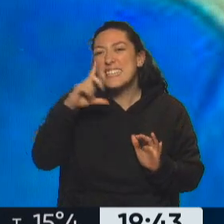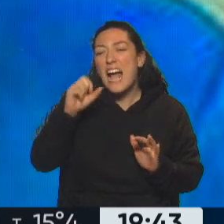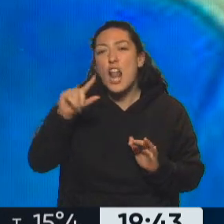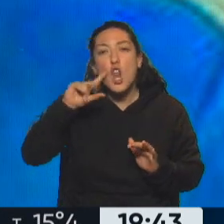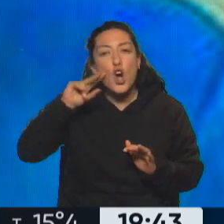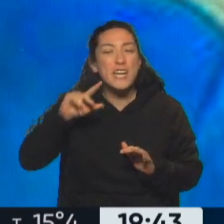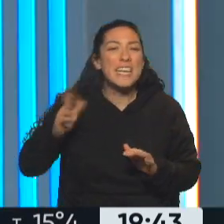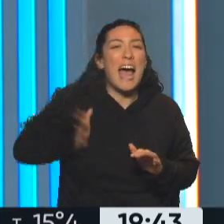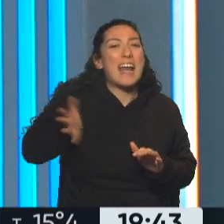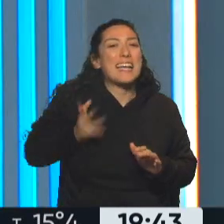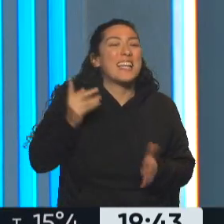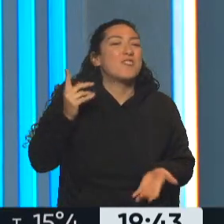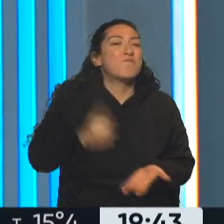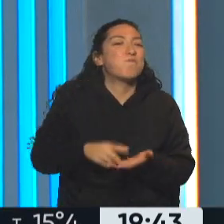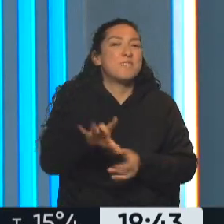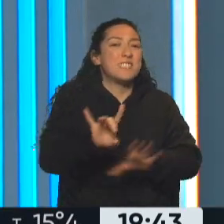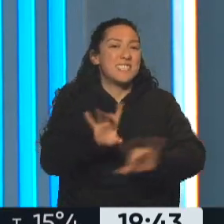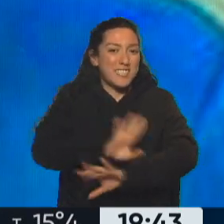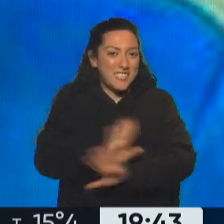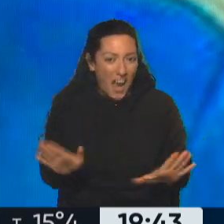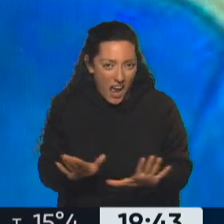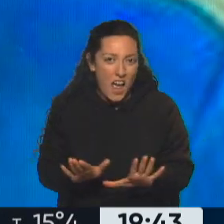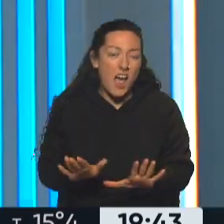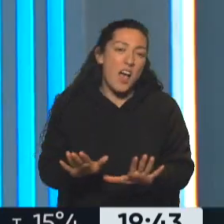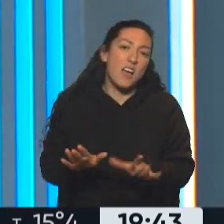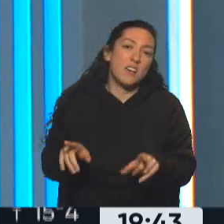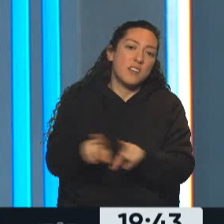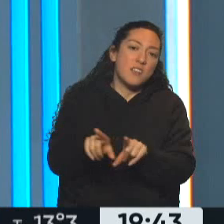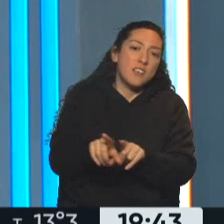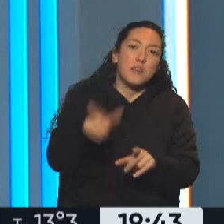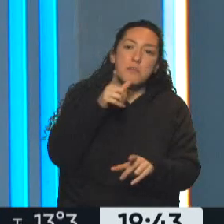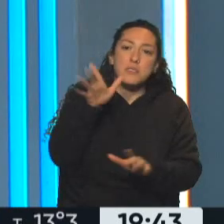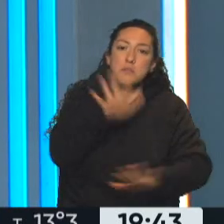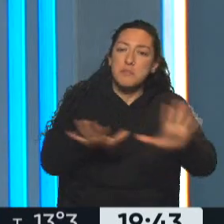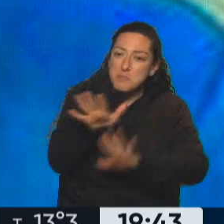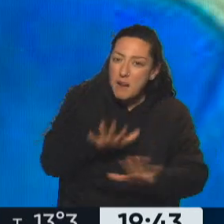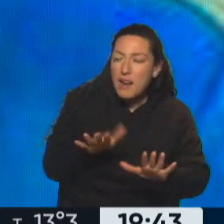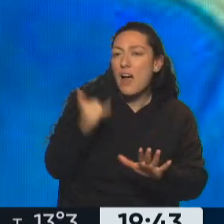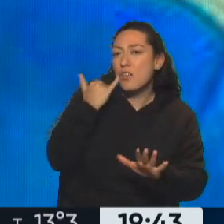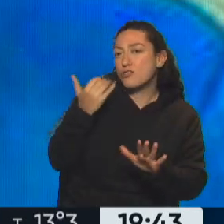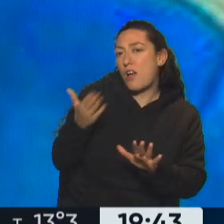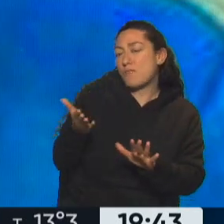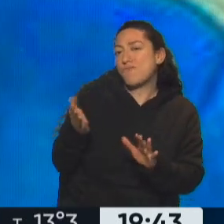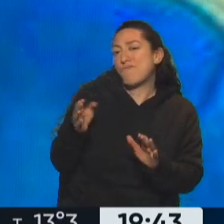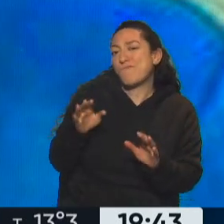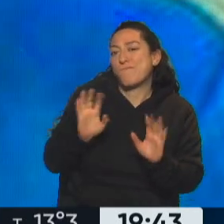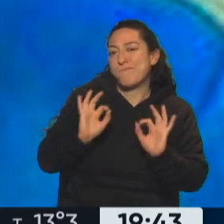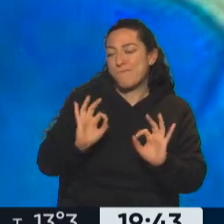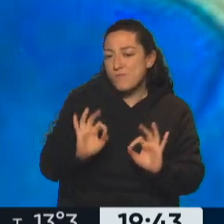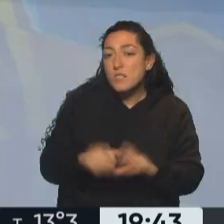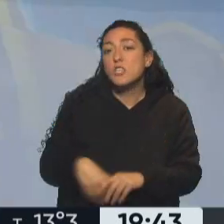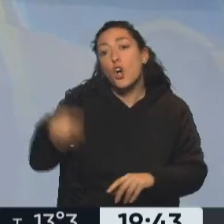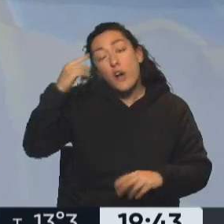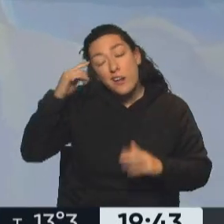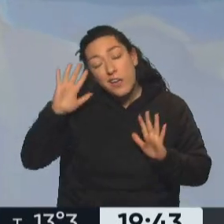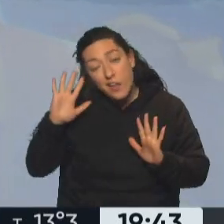arqueros. Total, ya está. Ya está, ya está, ya está. Por ahí ya compró todas las es túnicas un buen regreso. Y están reservados los camellos. Yo igual creo siempre